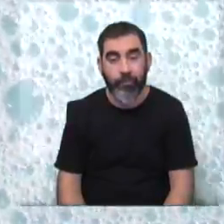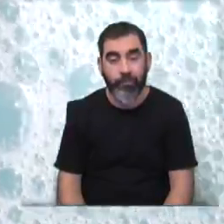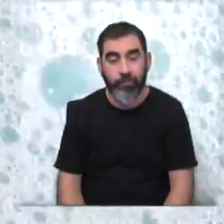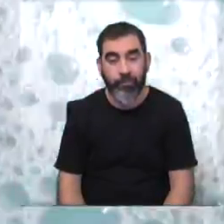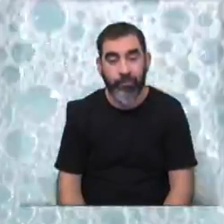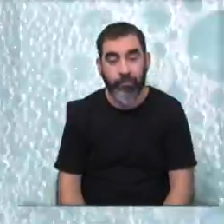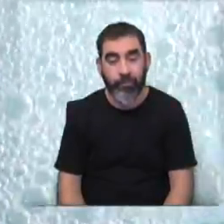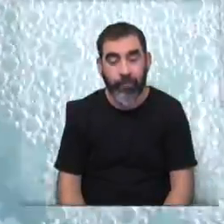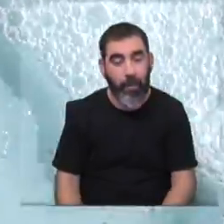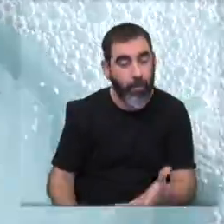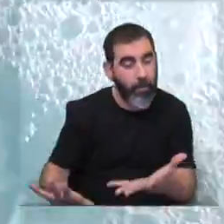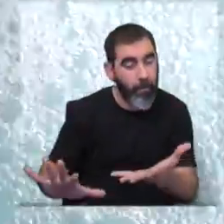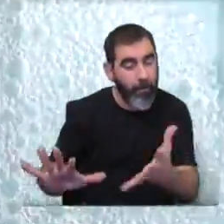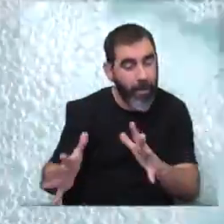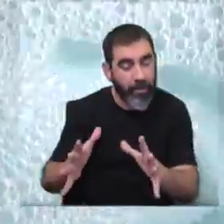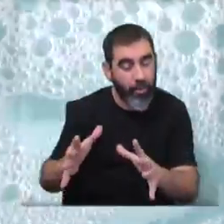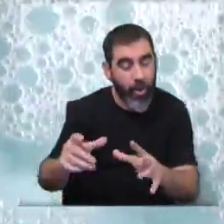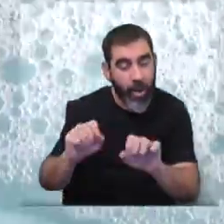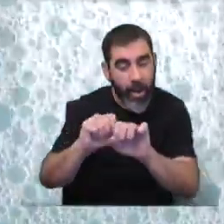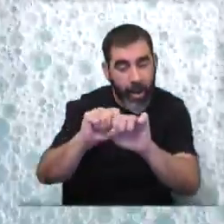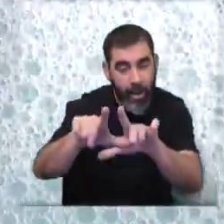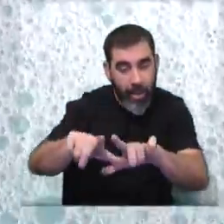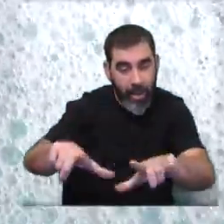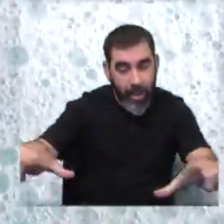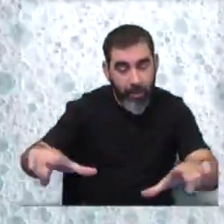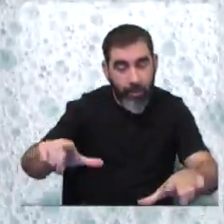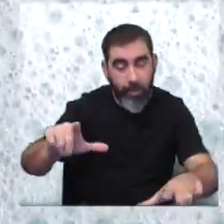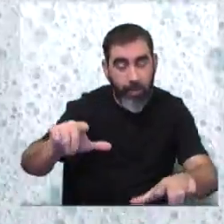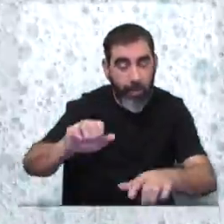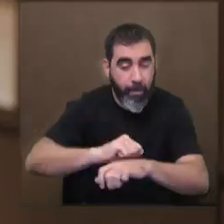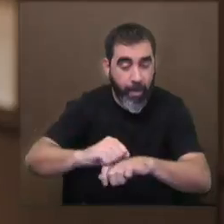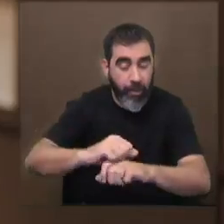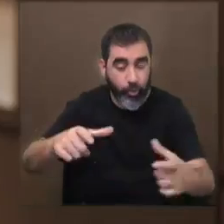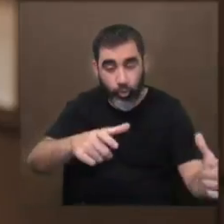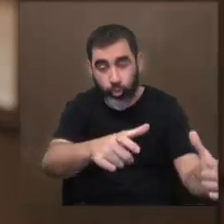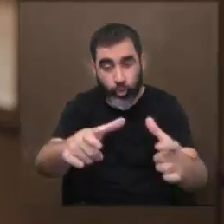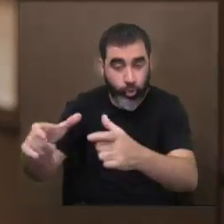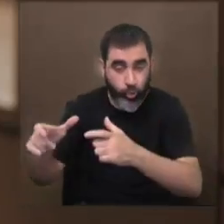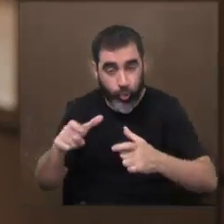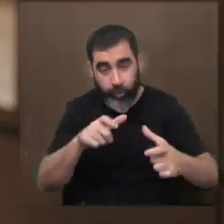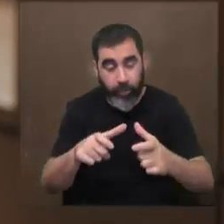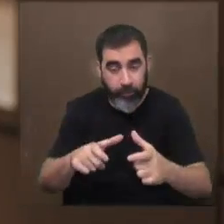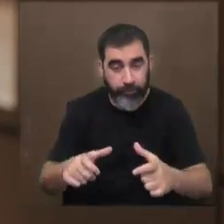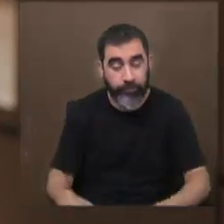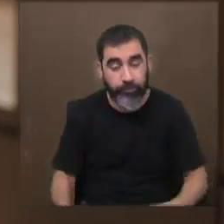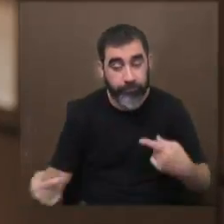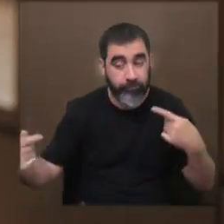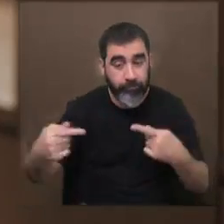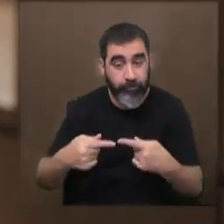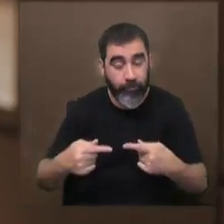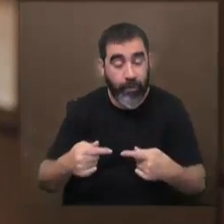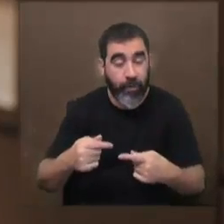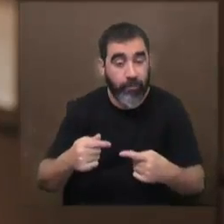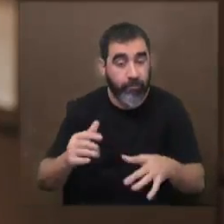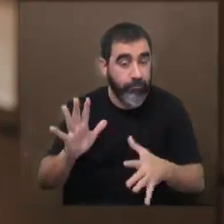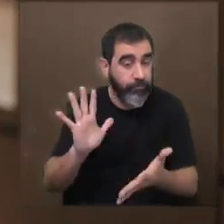Es algo parecido a esos limpiadores cremosos que se pueden comprar en el supermercado, y allí tenemos una combinación de abrasión